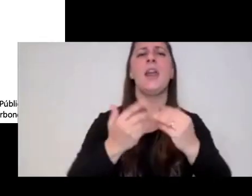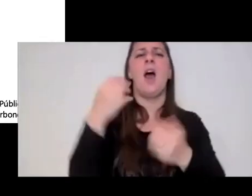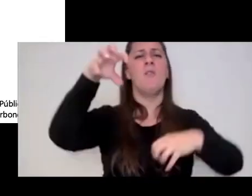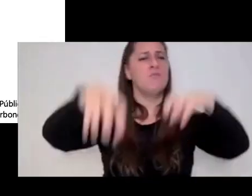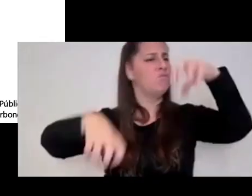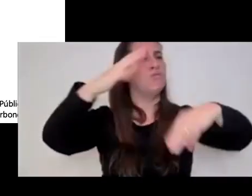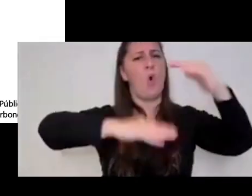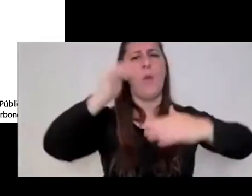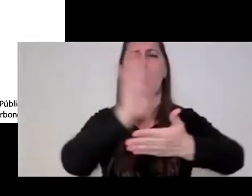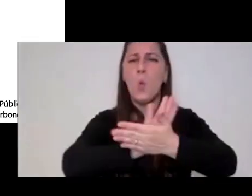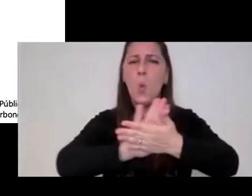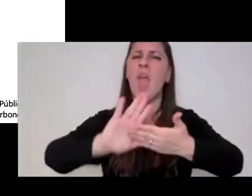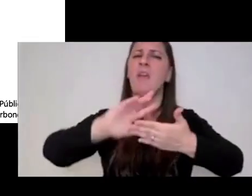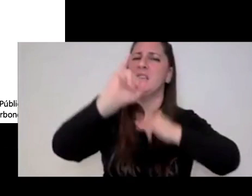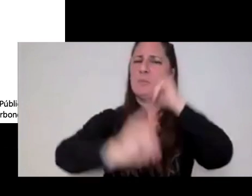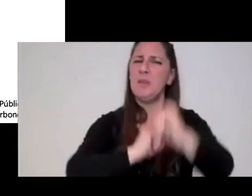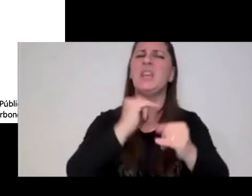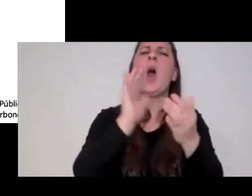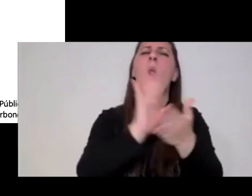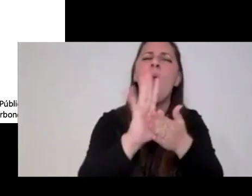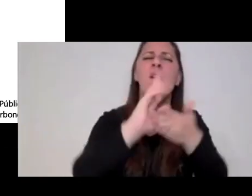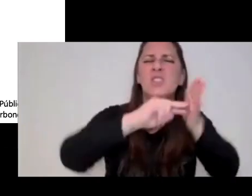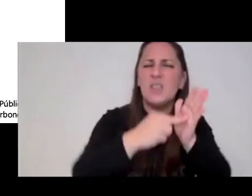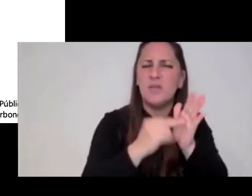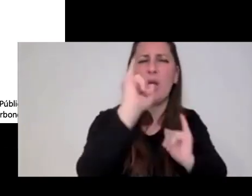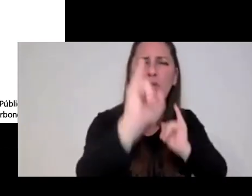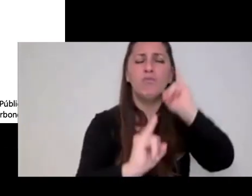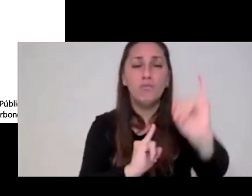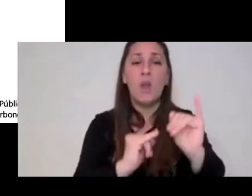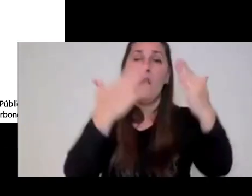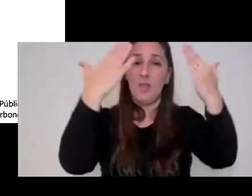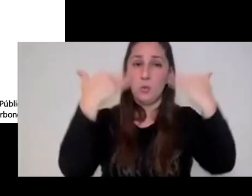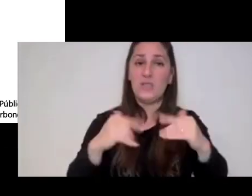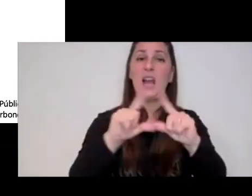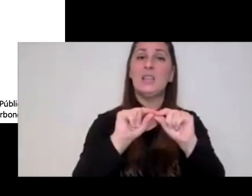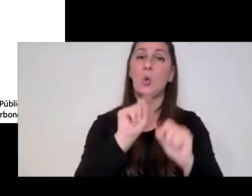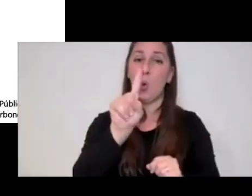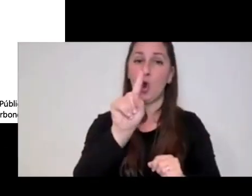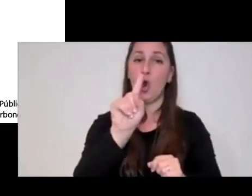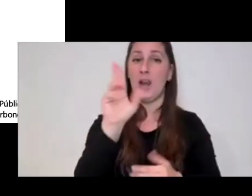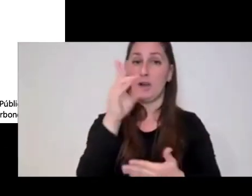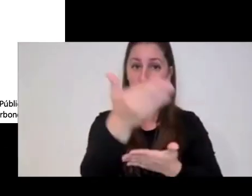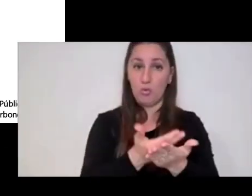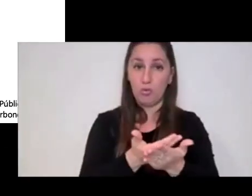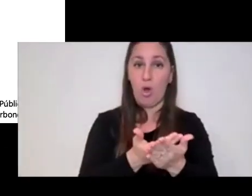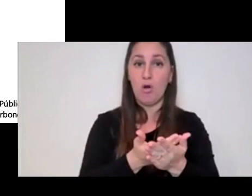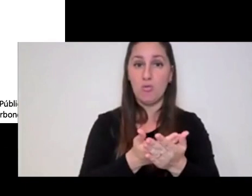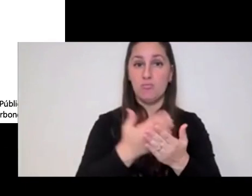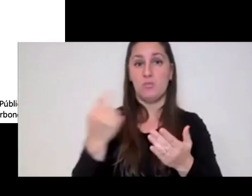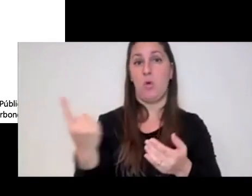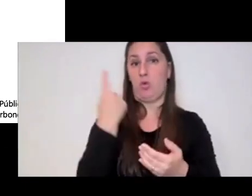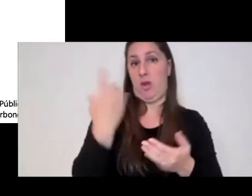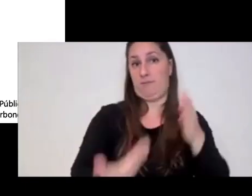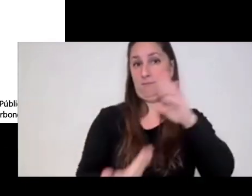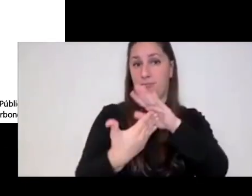de qué se trata obras nuevas, luego el artículo 1 de la resolución emitida por la autoridad fiscal realiza